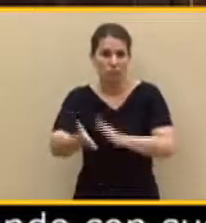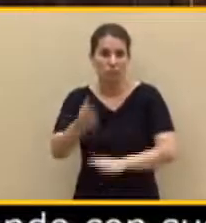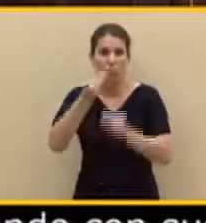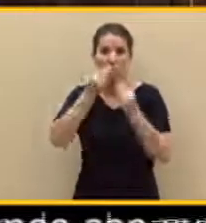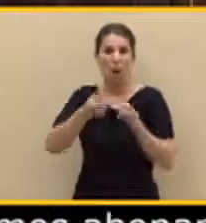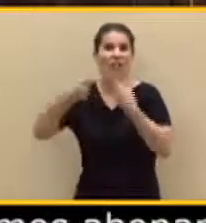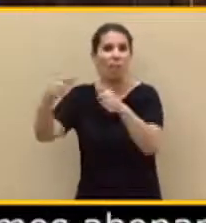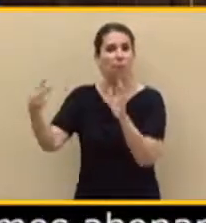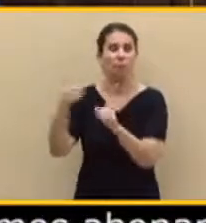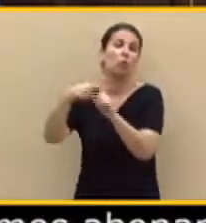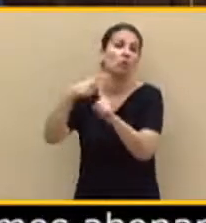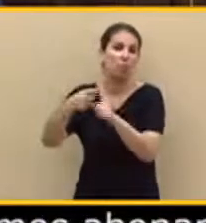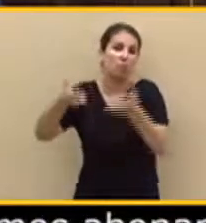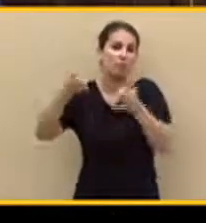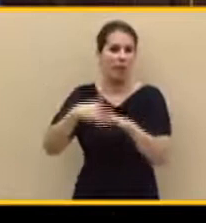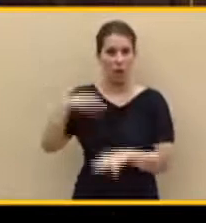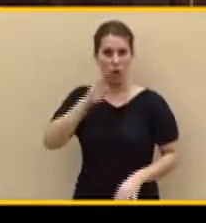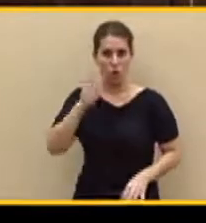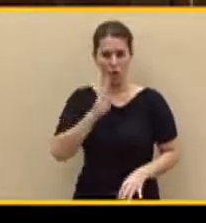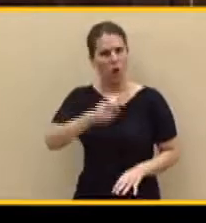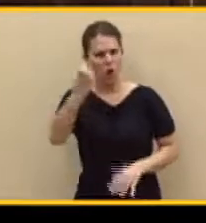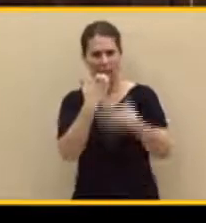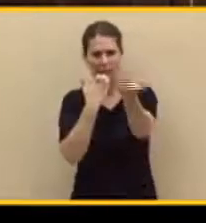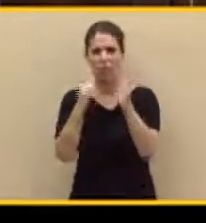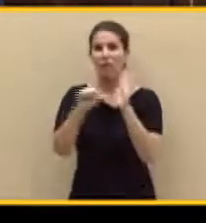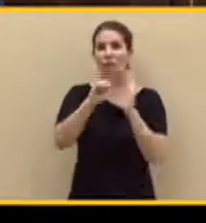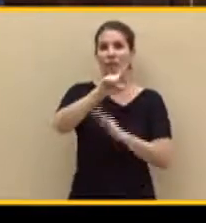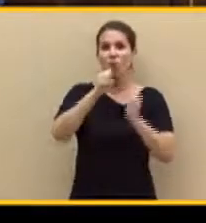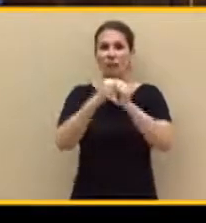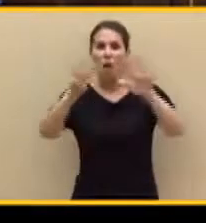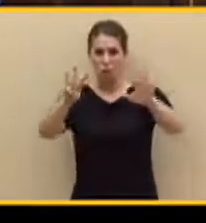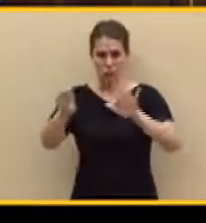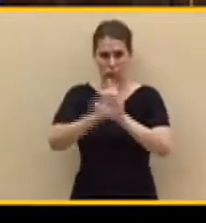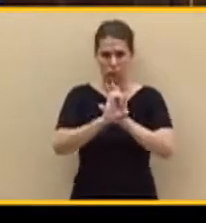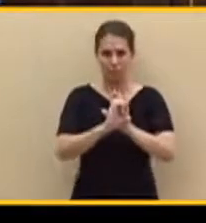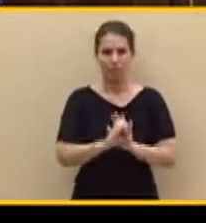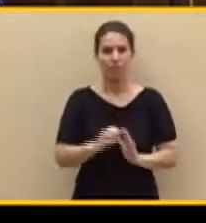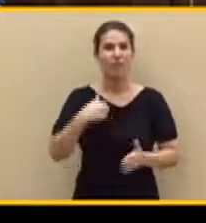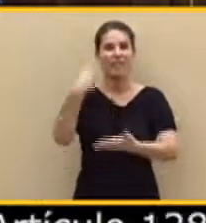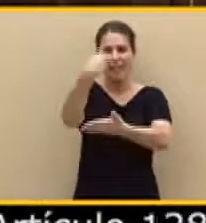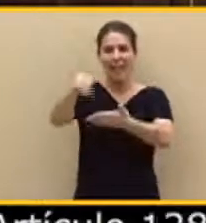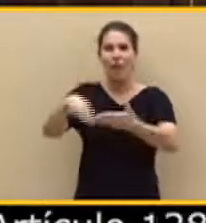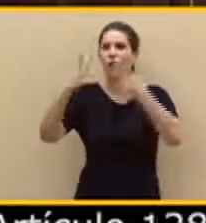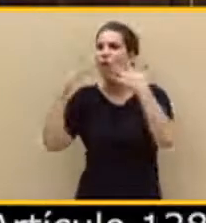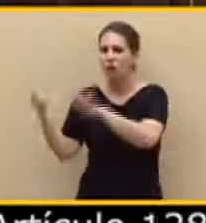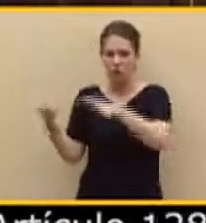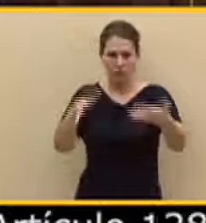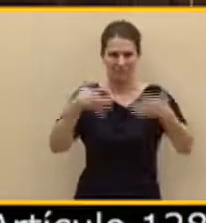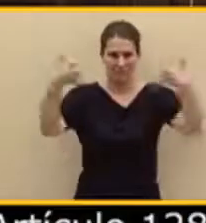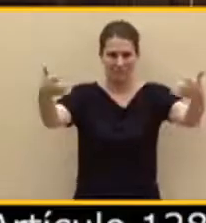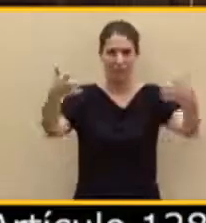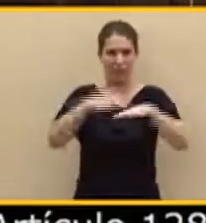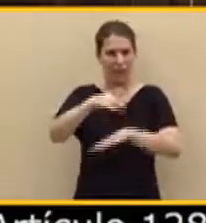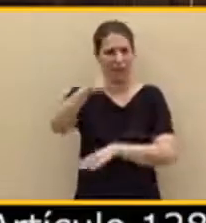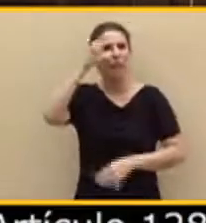ejemplo que les va a gustar más. Es el artículo 128 de la Constitución, y se lo voy a leer literalmente para que lo escuchen todos